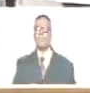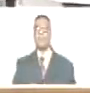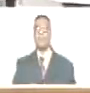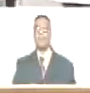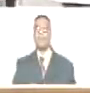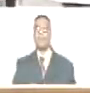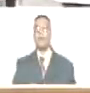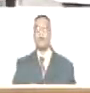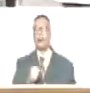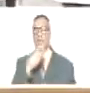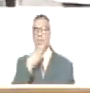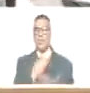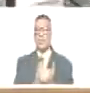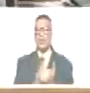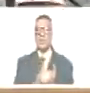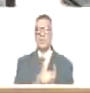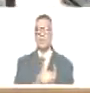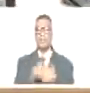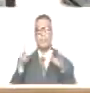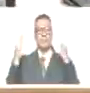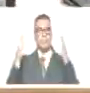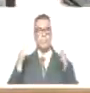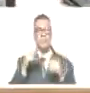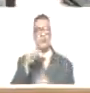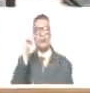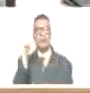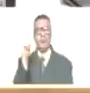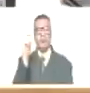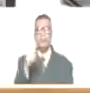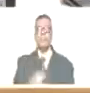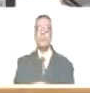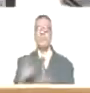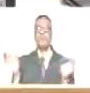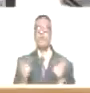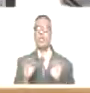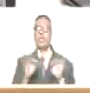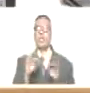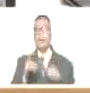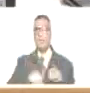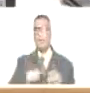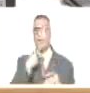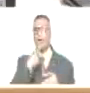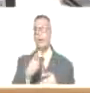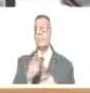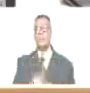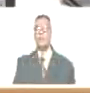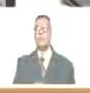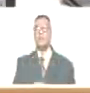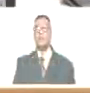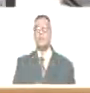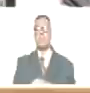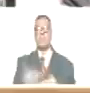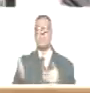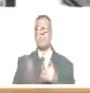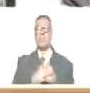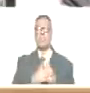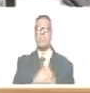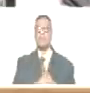Muchísimas gracias, diputado. No hay nadie más anotado en derecho de palabra. Se va a cerrar.